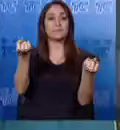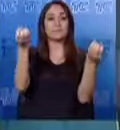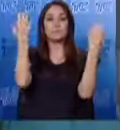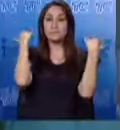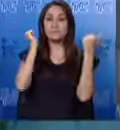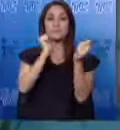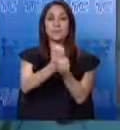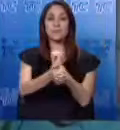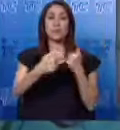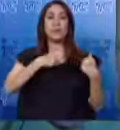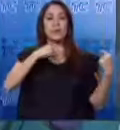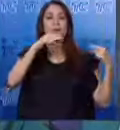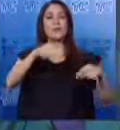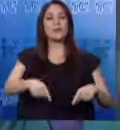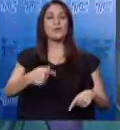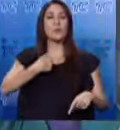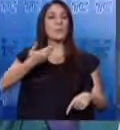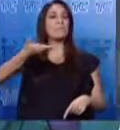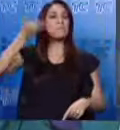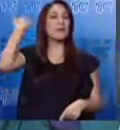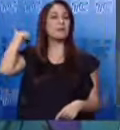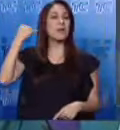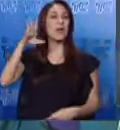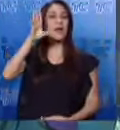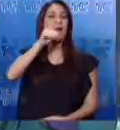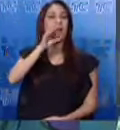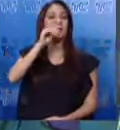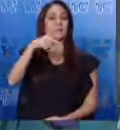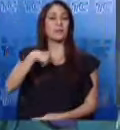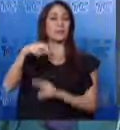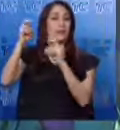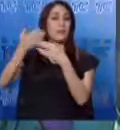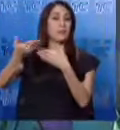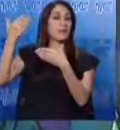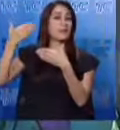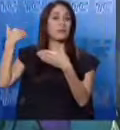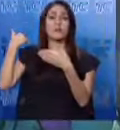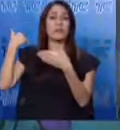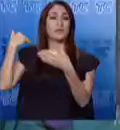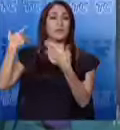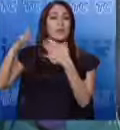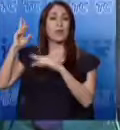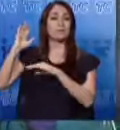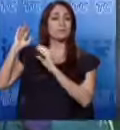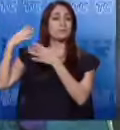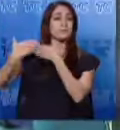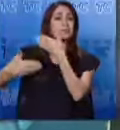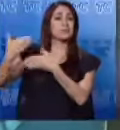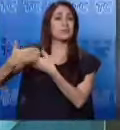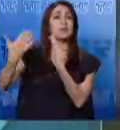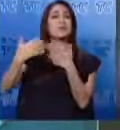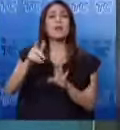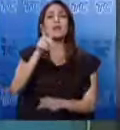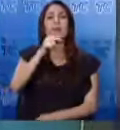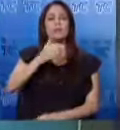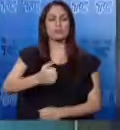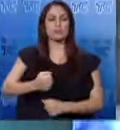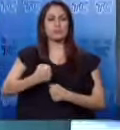Yo no he venido a hablarles de pasado. El pasado lo hemos construido bajo el liderazgo